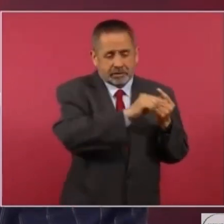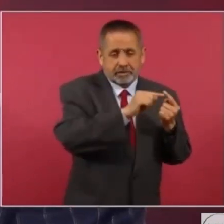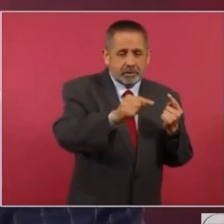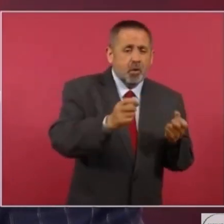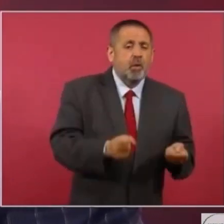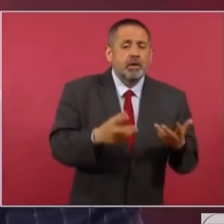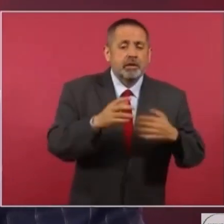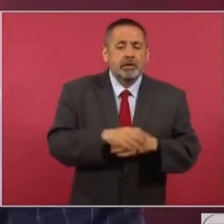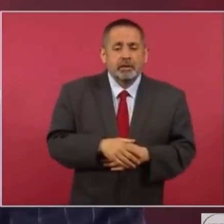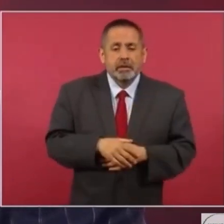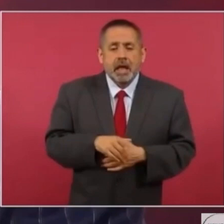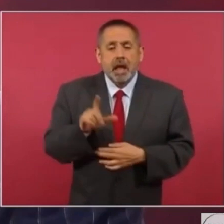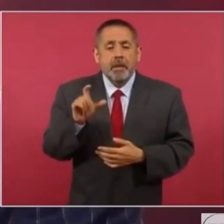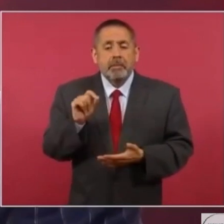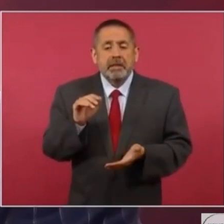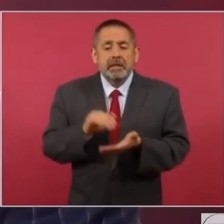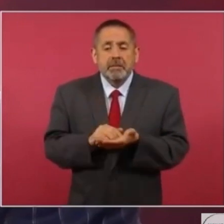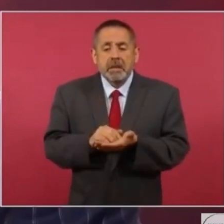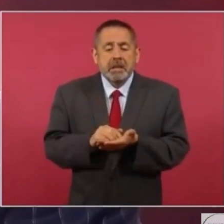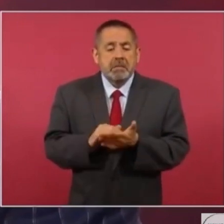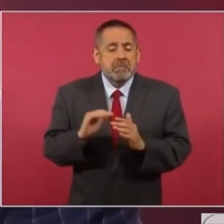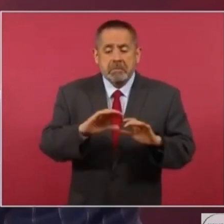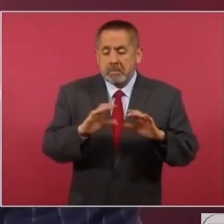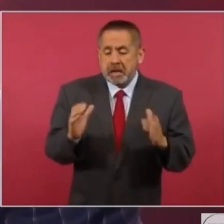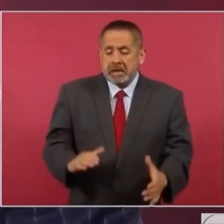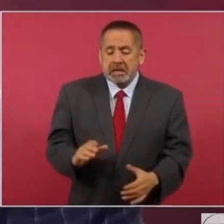contratos? 20,000 barriles diarios.